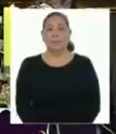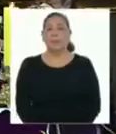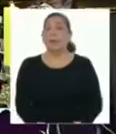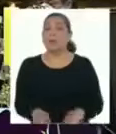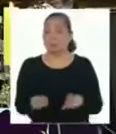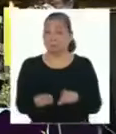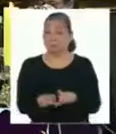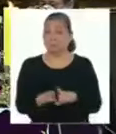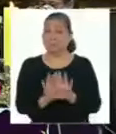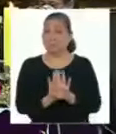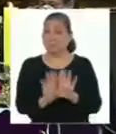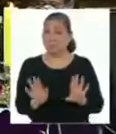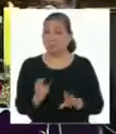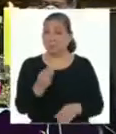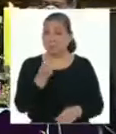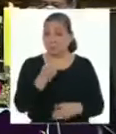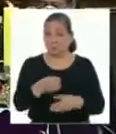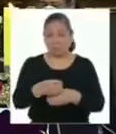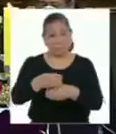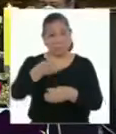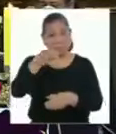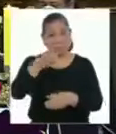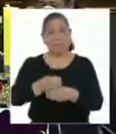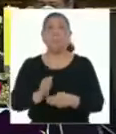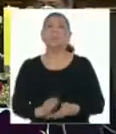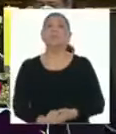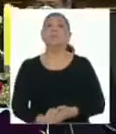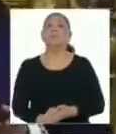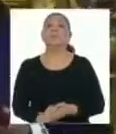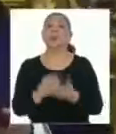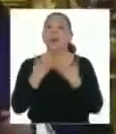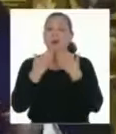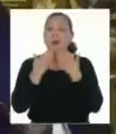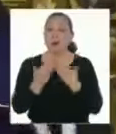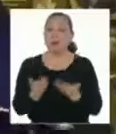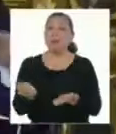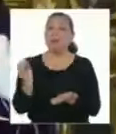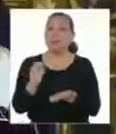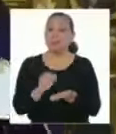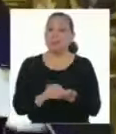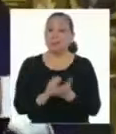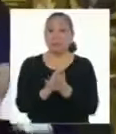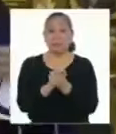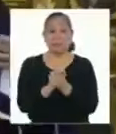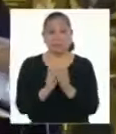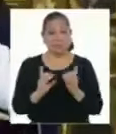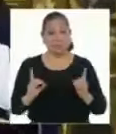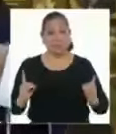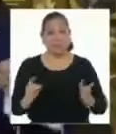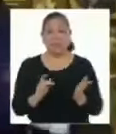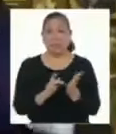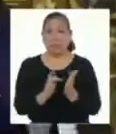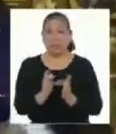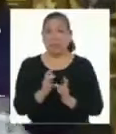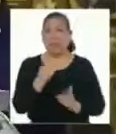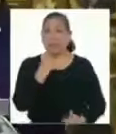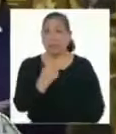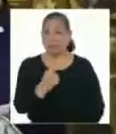Del mismo modo, acabada la cena, tomó el cáliz y dándote gracias de nuevo, lo pasó a sus discípulos